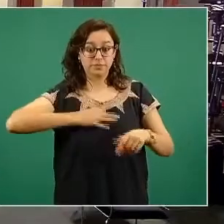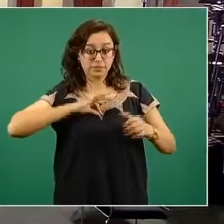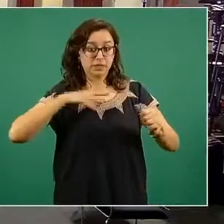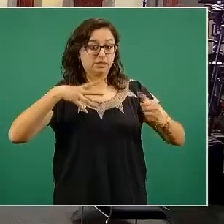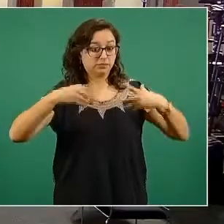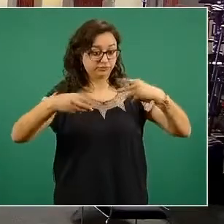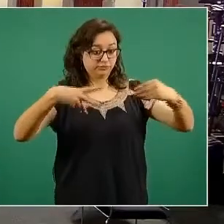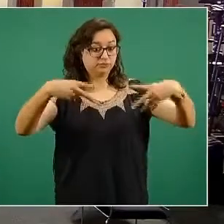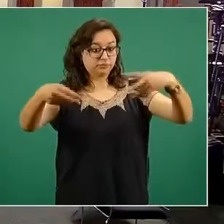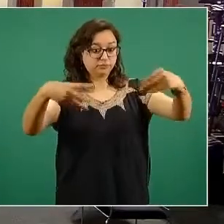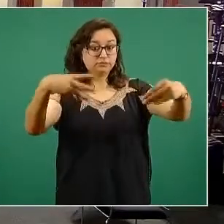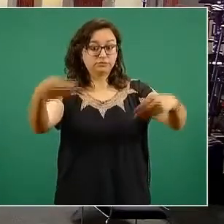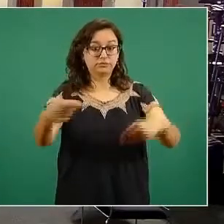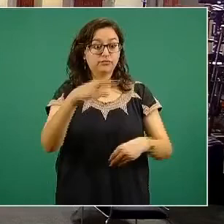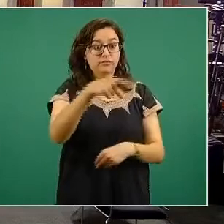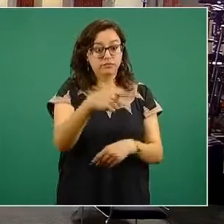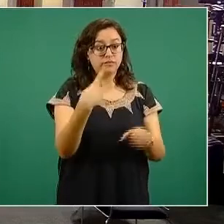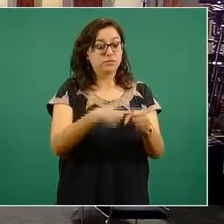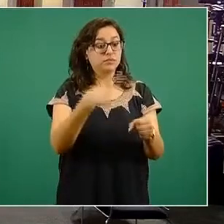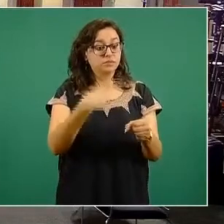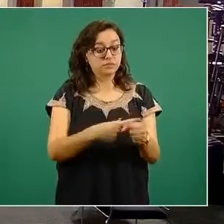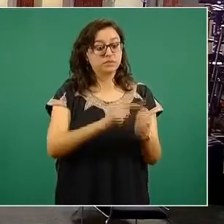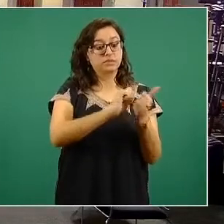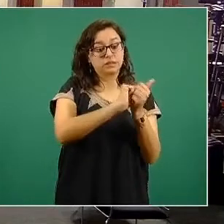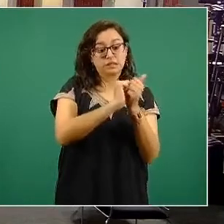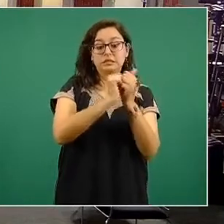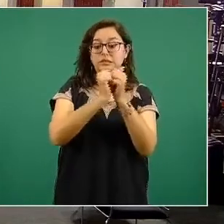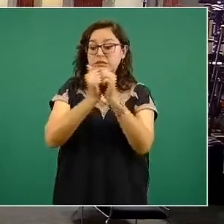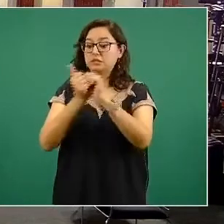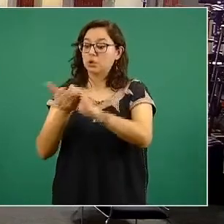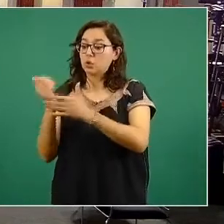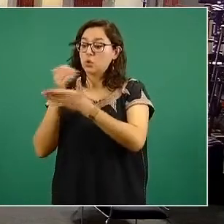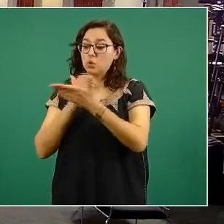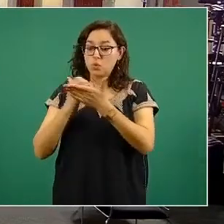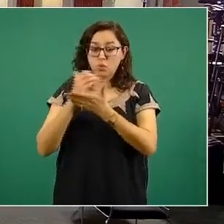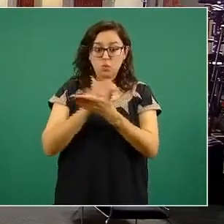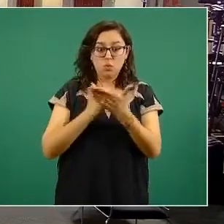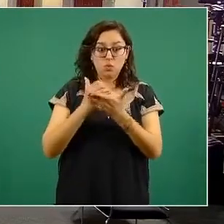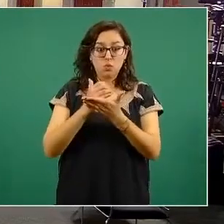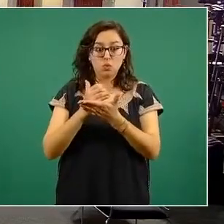activos. Cuando se van recuperando, estos son